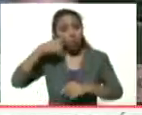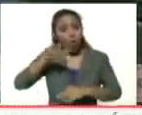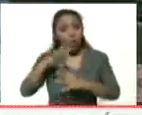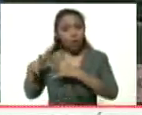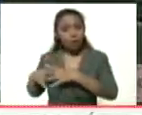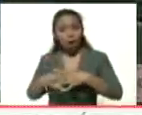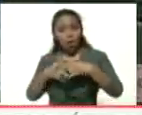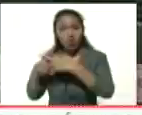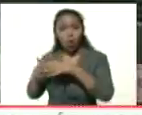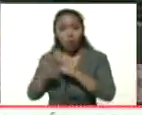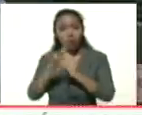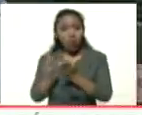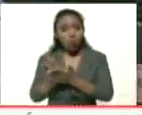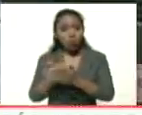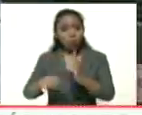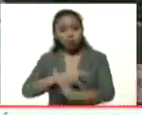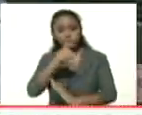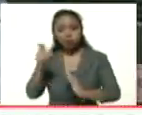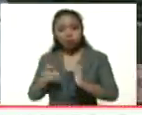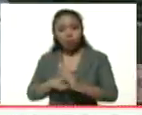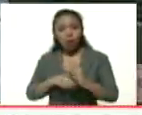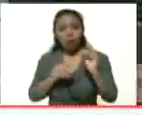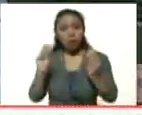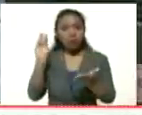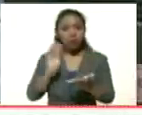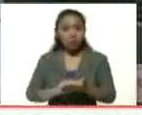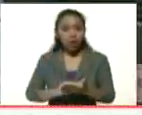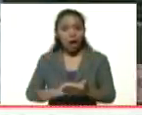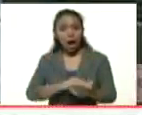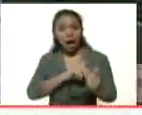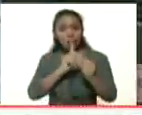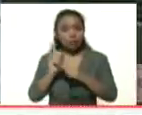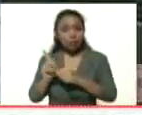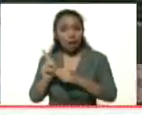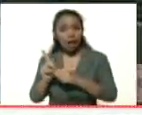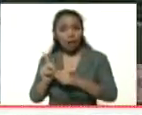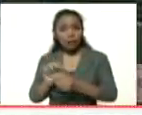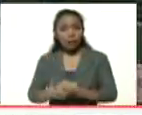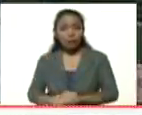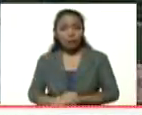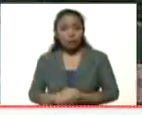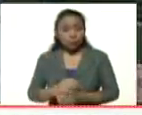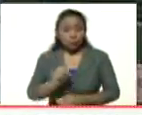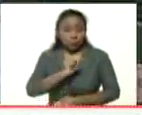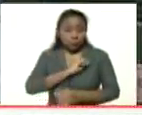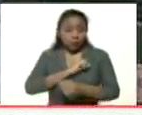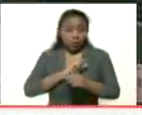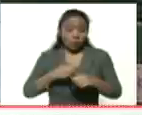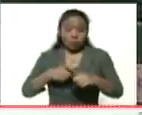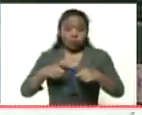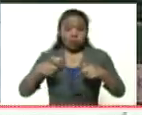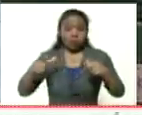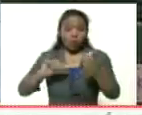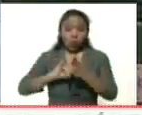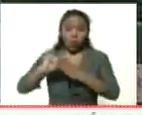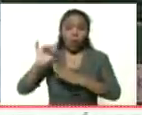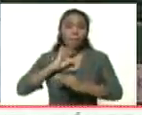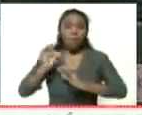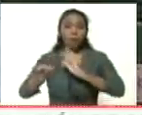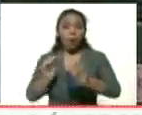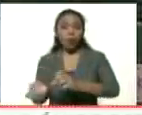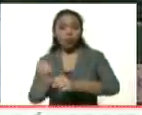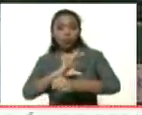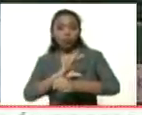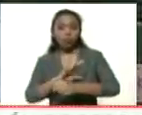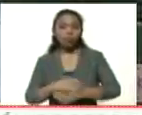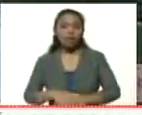Estados Unidos y el mundo entero tiene puesta en el pavoroso crecimiento de la infección por